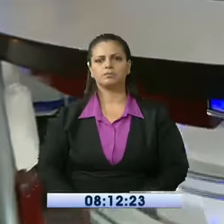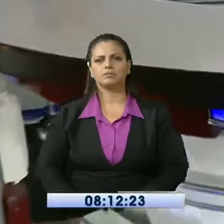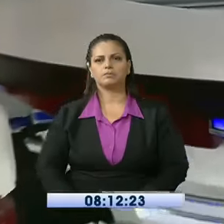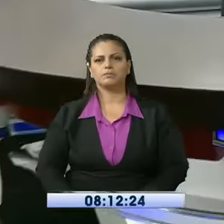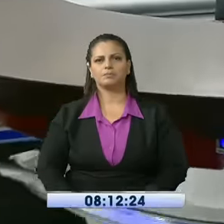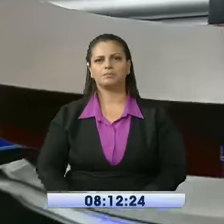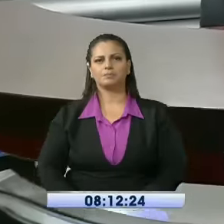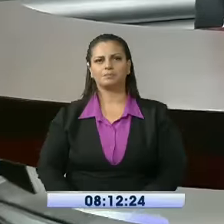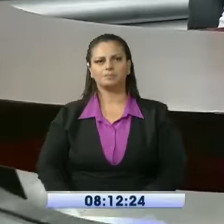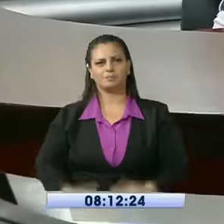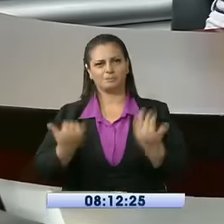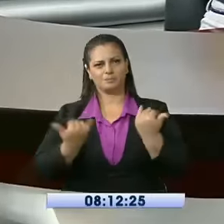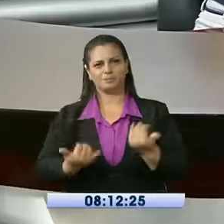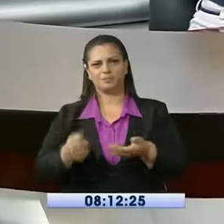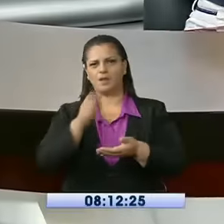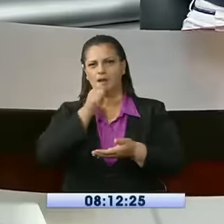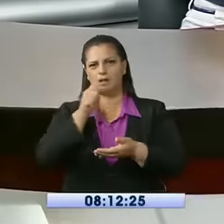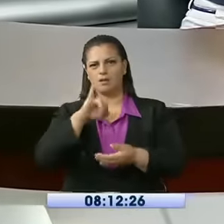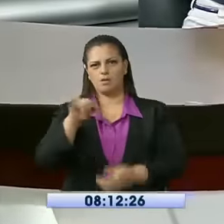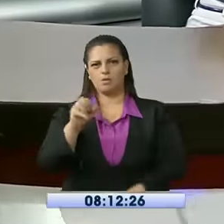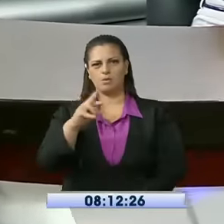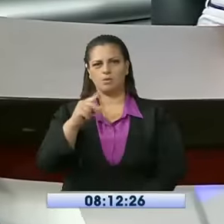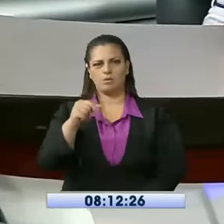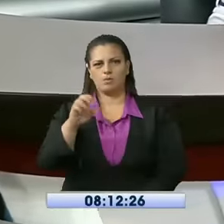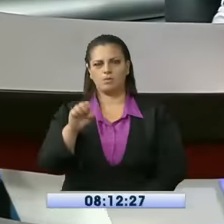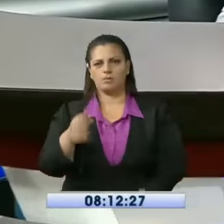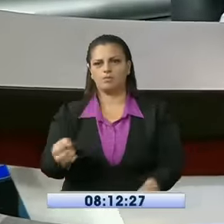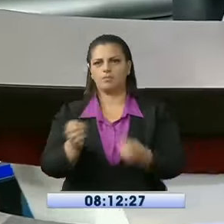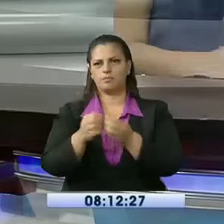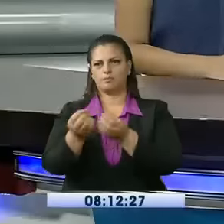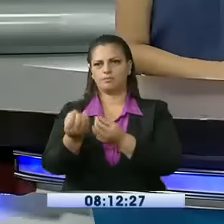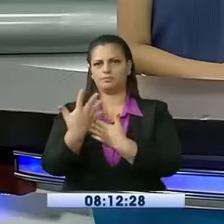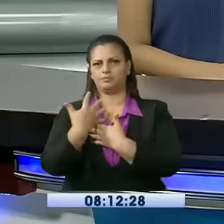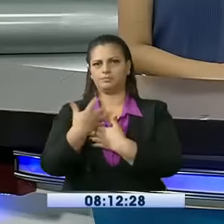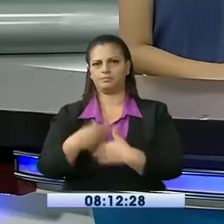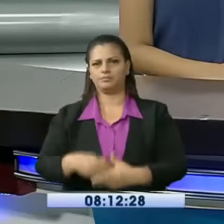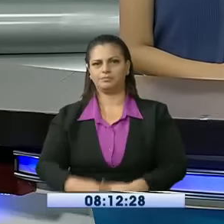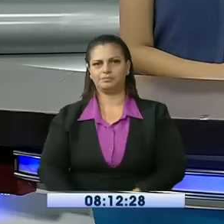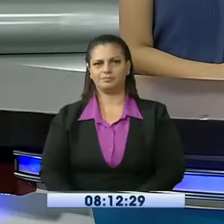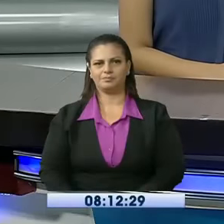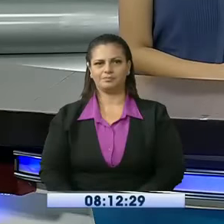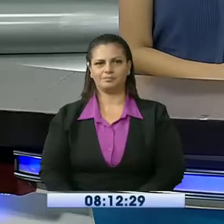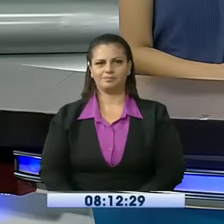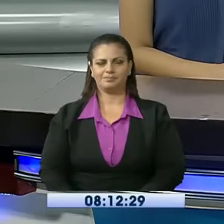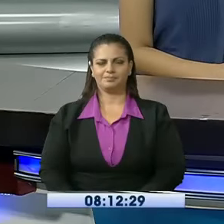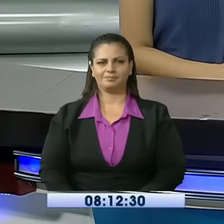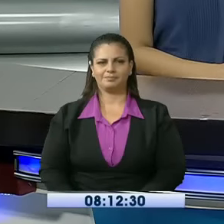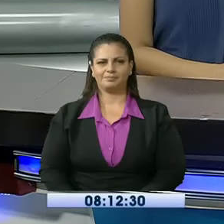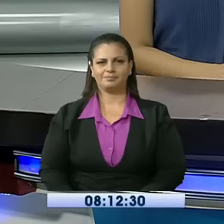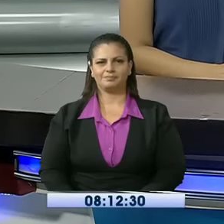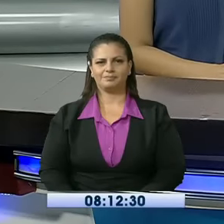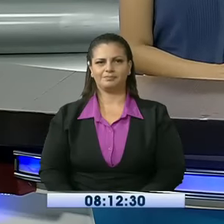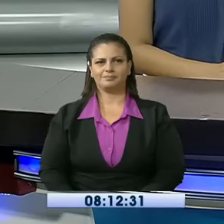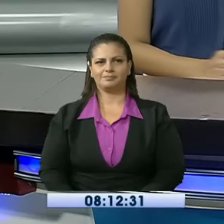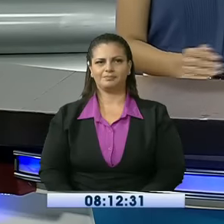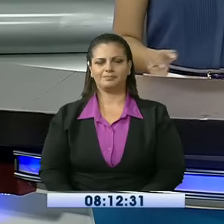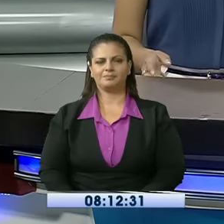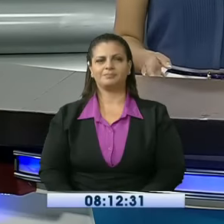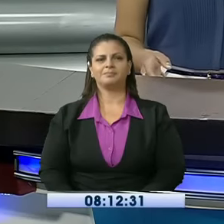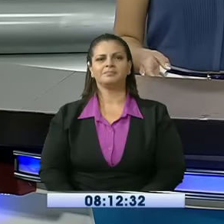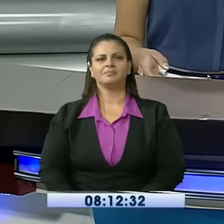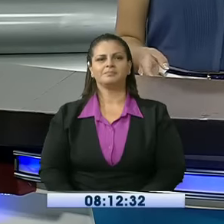A esta hora de la mañana nos enlazamos con Jorge Salazar, quien está listo con información. Perfecto, vamos a ver qué nos tiene Jorge entonces, en vivo y en directo.